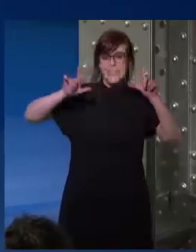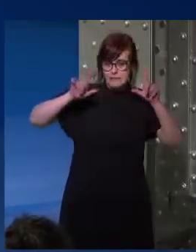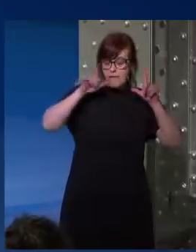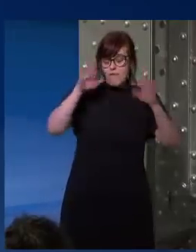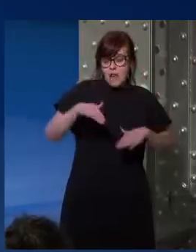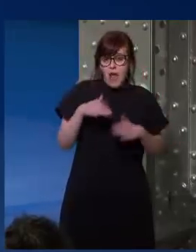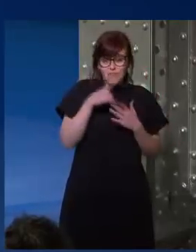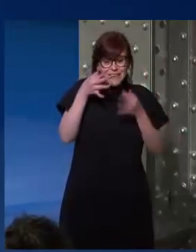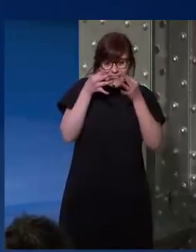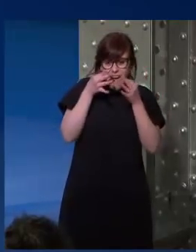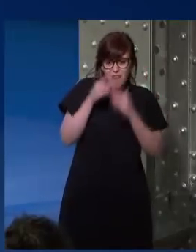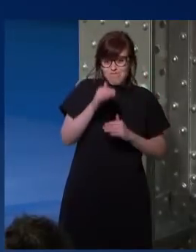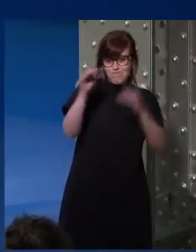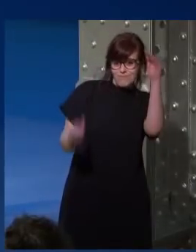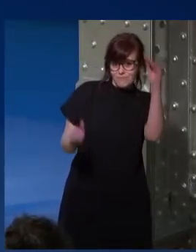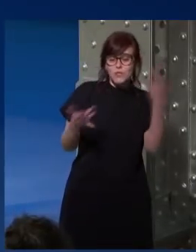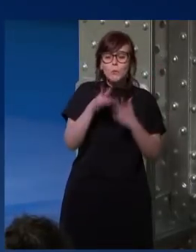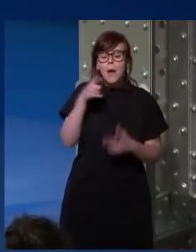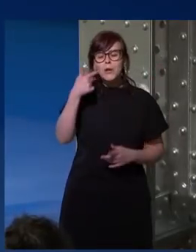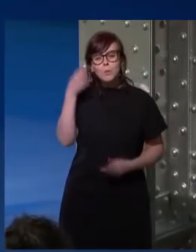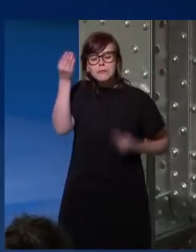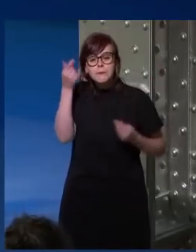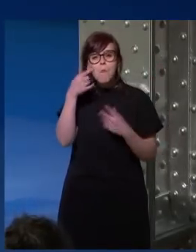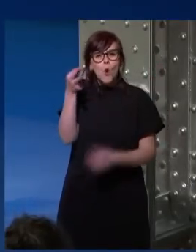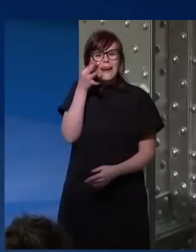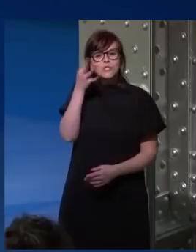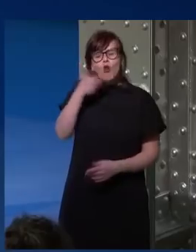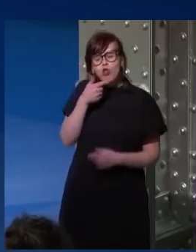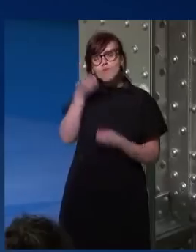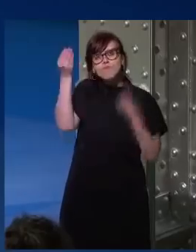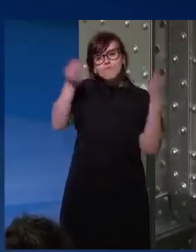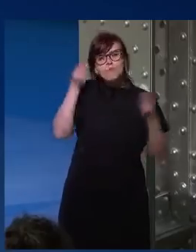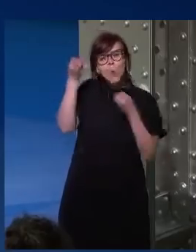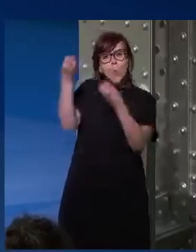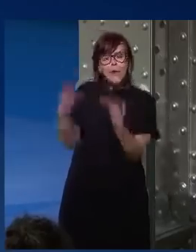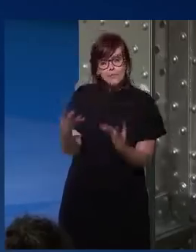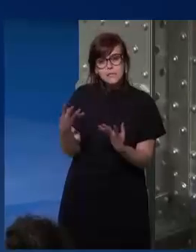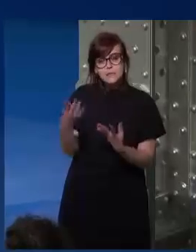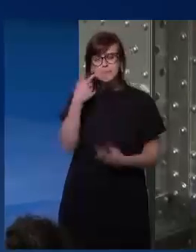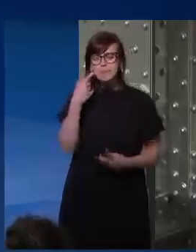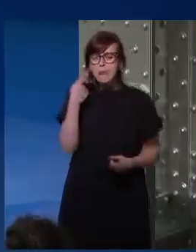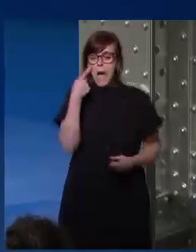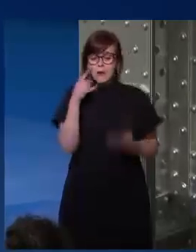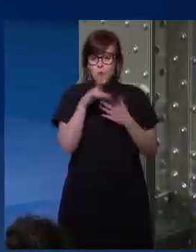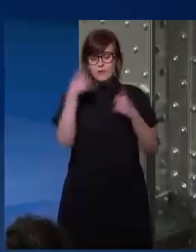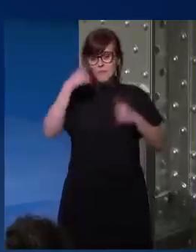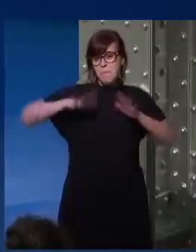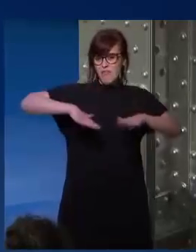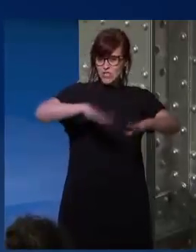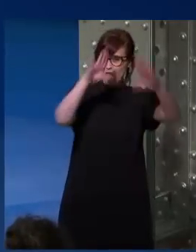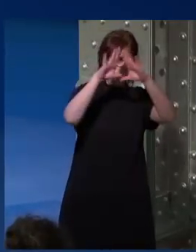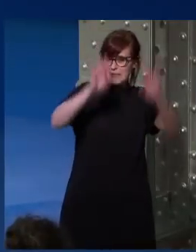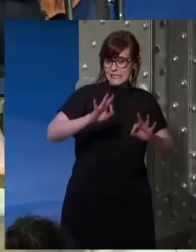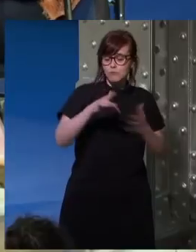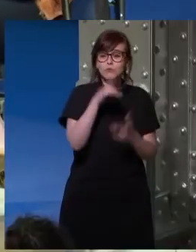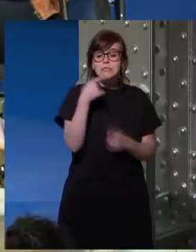hice ese ejercicio de decir, ¿y yo cuántas mujeres conozco? Y ya no solo eso, sino porque muchas manifestaciones feministas, por ejemplo, lo